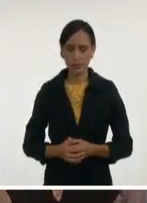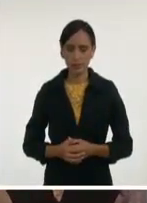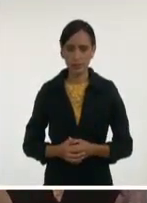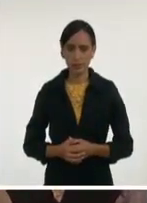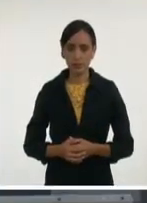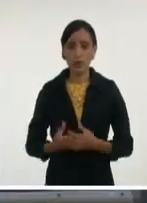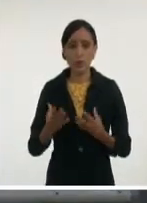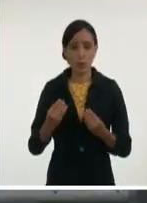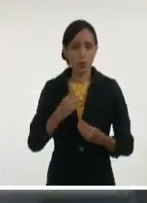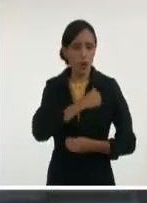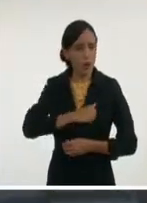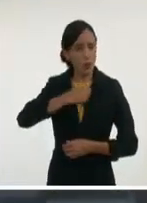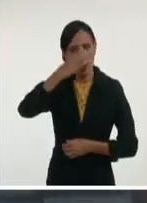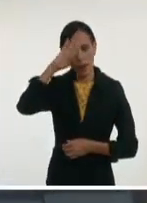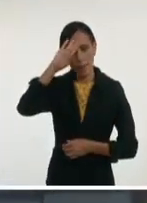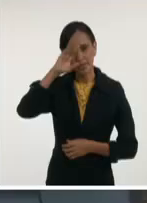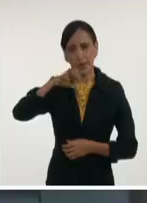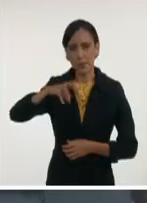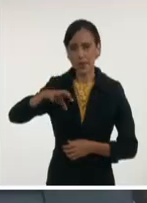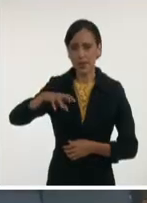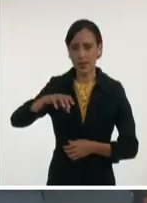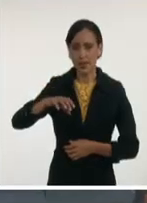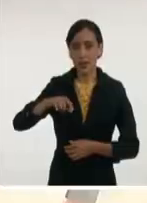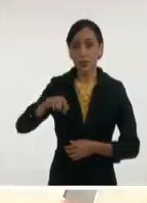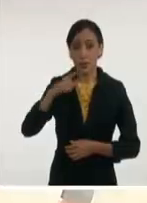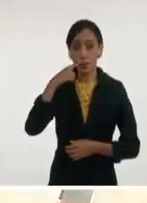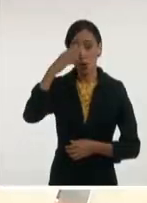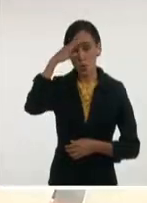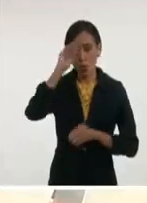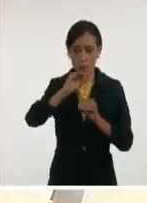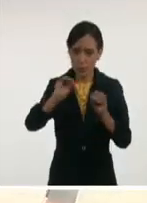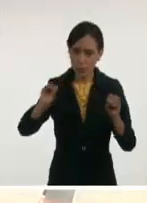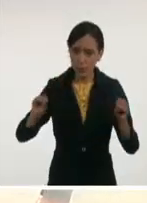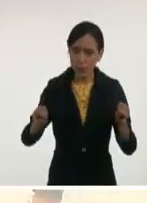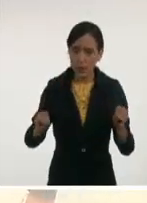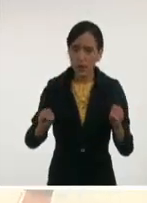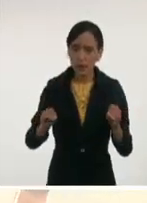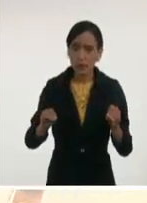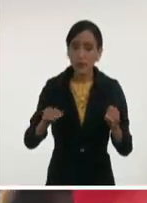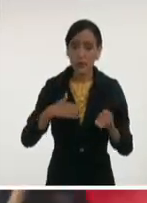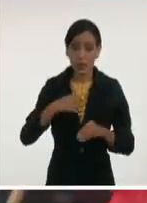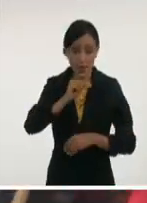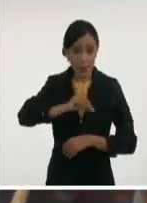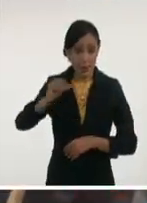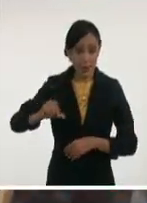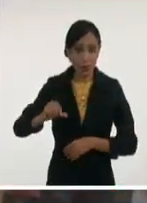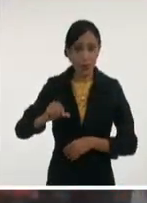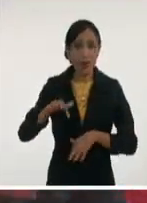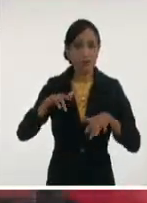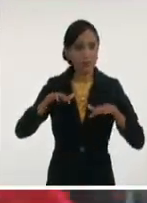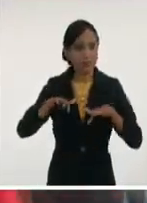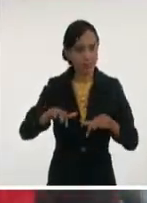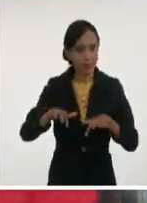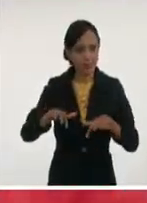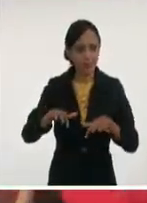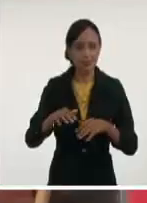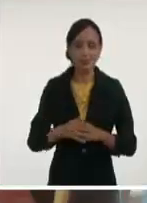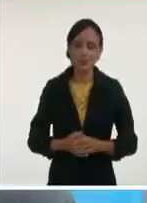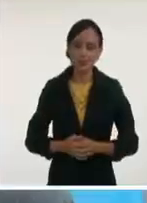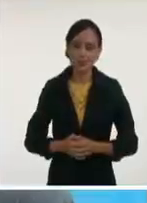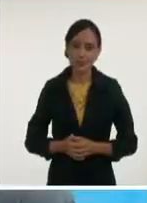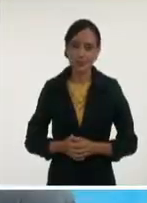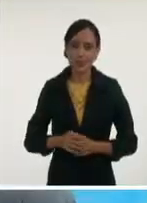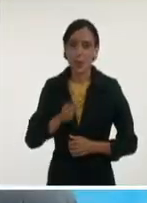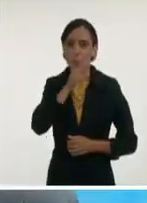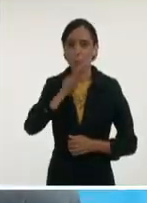patriotismo el final del río cuba convoca y sus hijos responden al inah los pasos un sistema